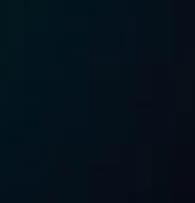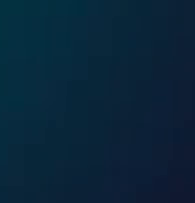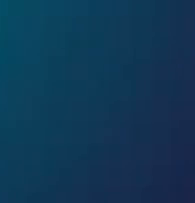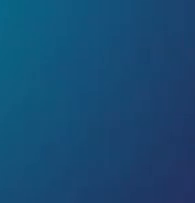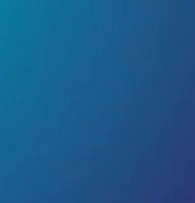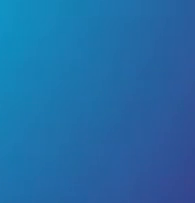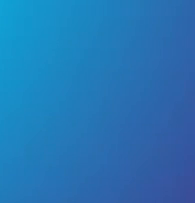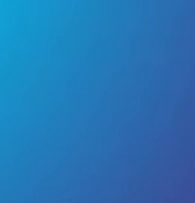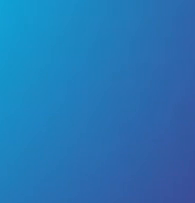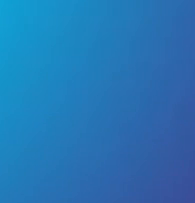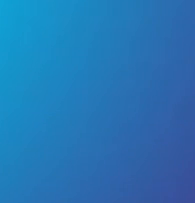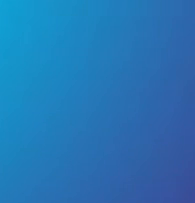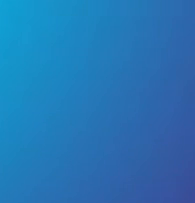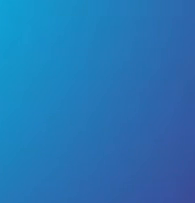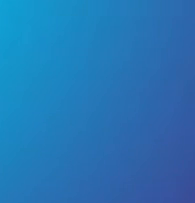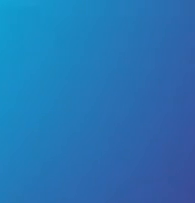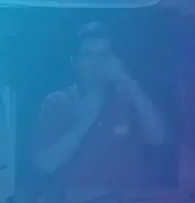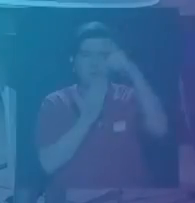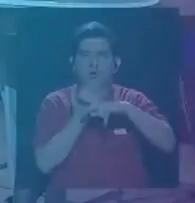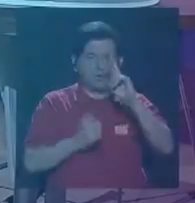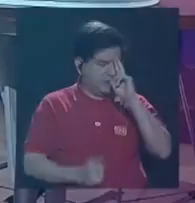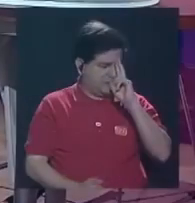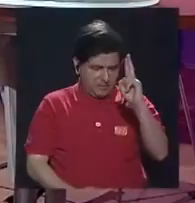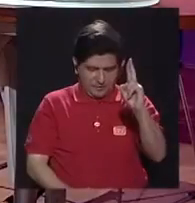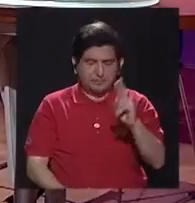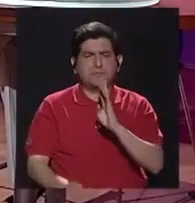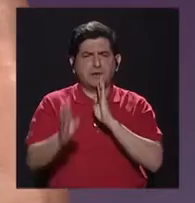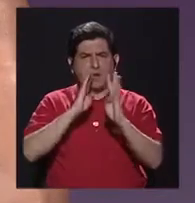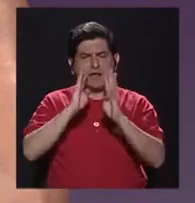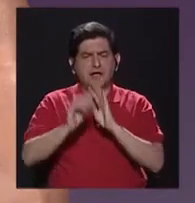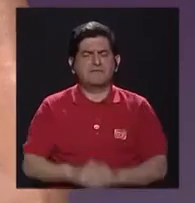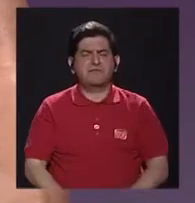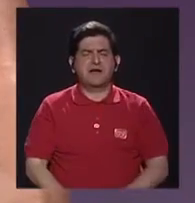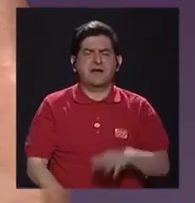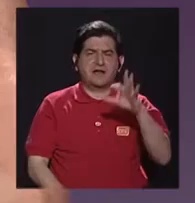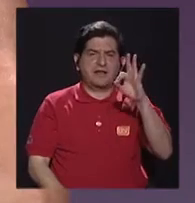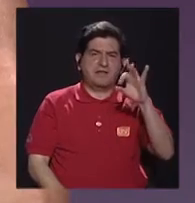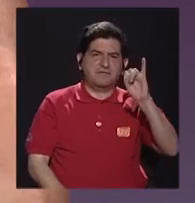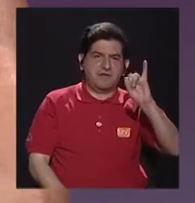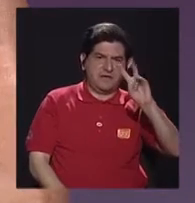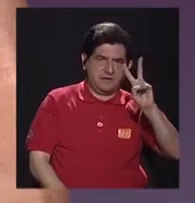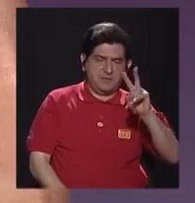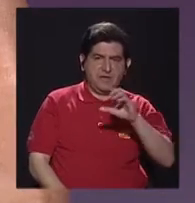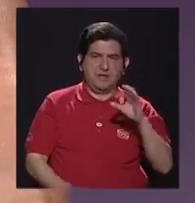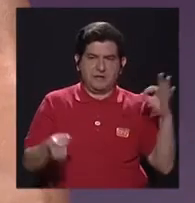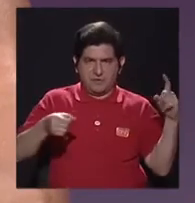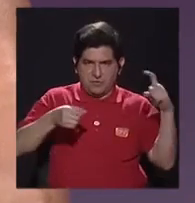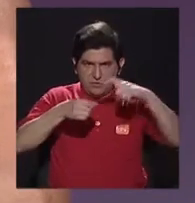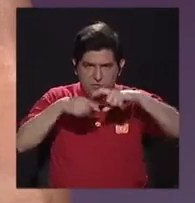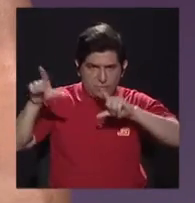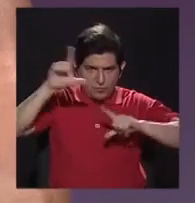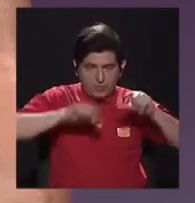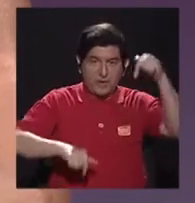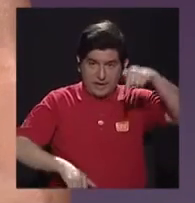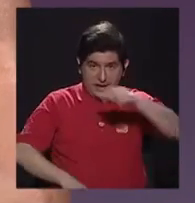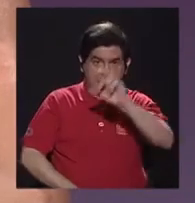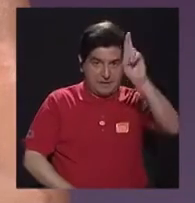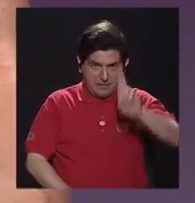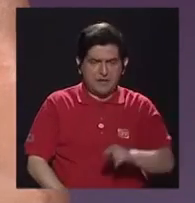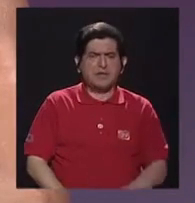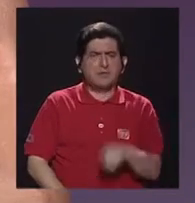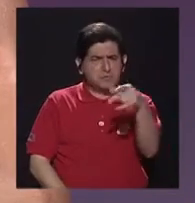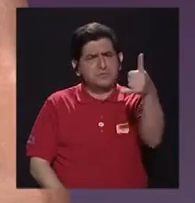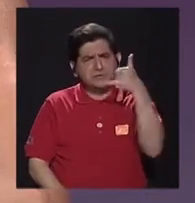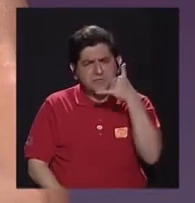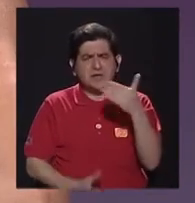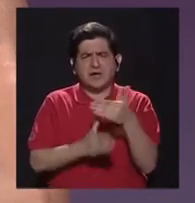Estamos de regreso en Irreverencias. Estamos conversando sobre la fertilización in vitro en Costa Rica. Llámenos, comparta